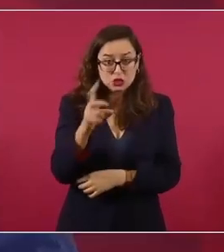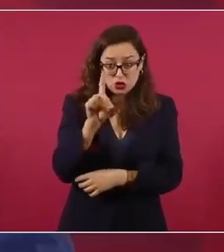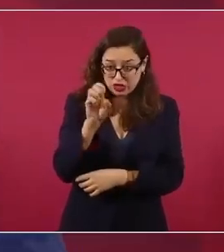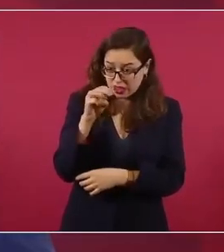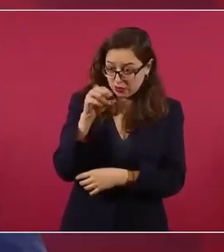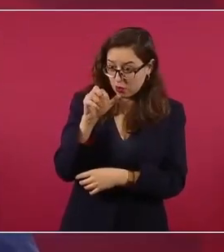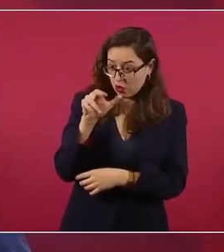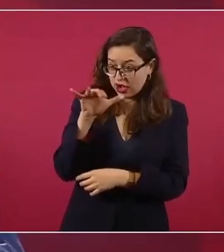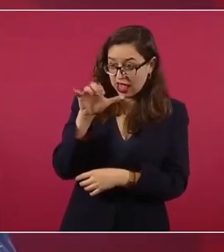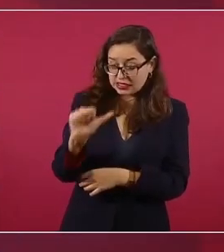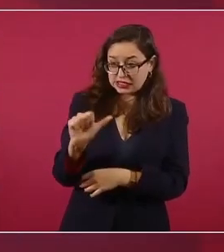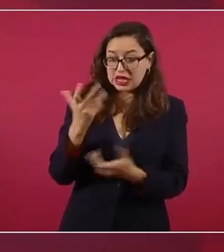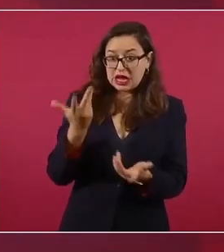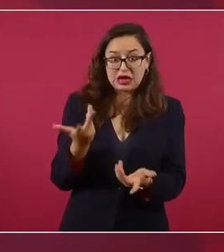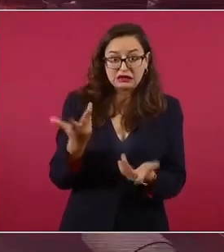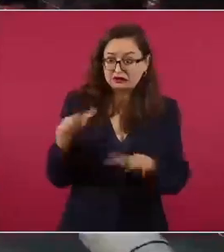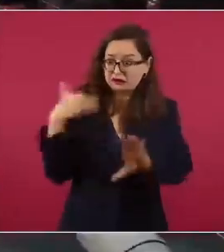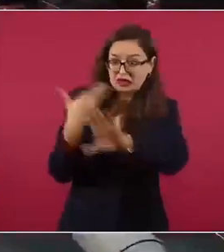Ah, no los